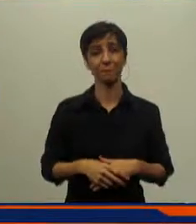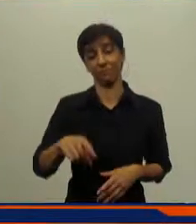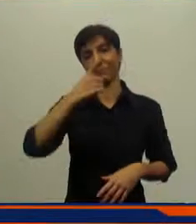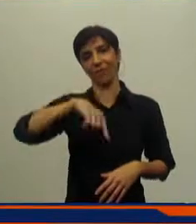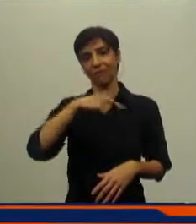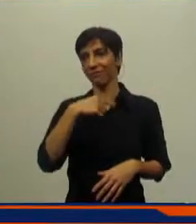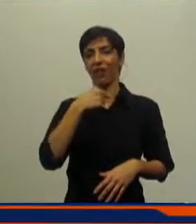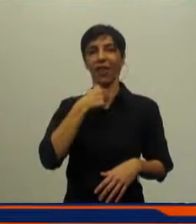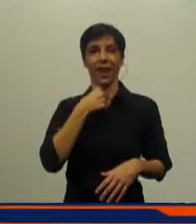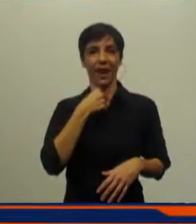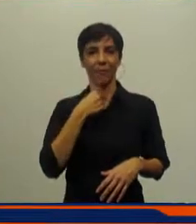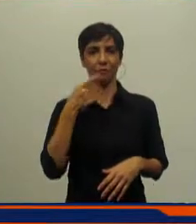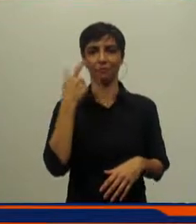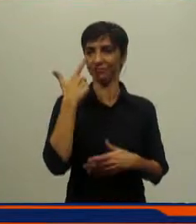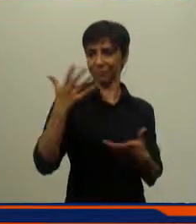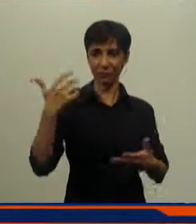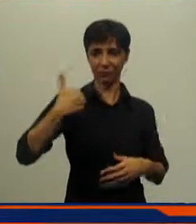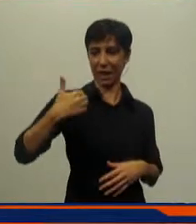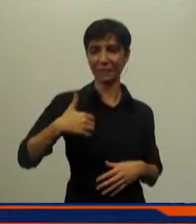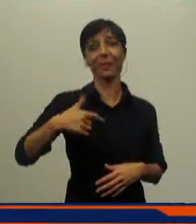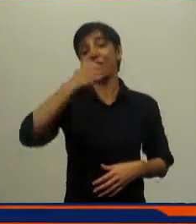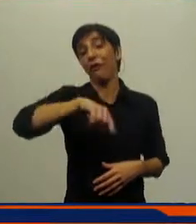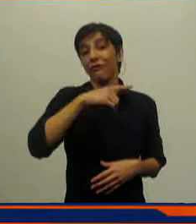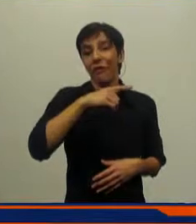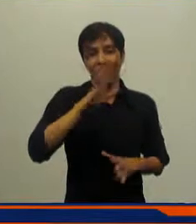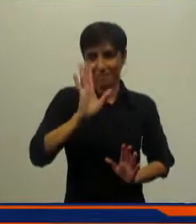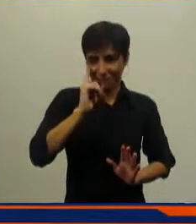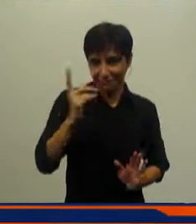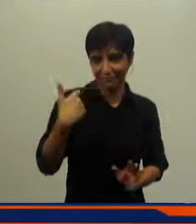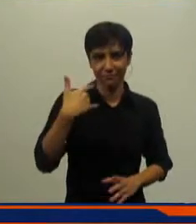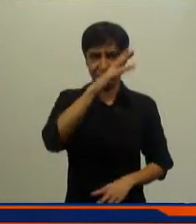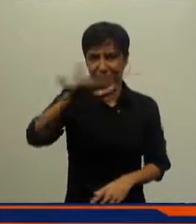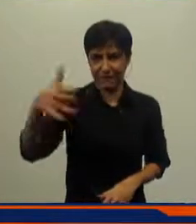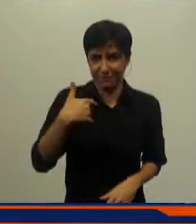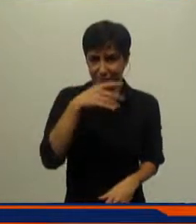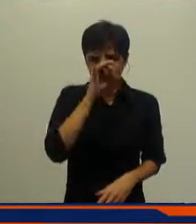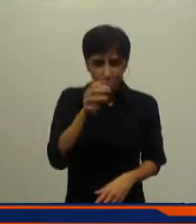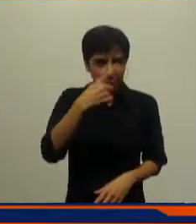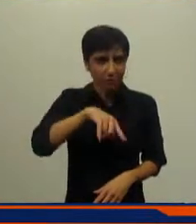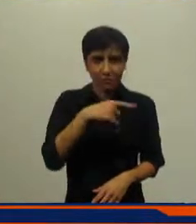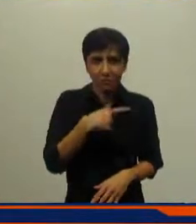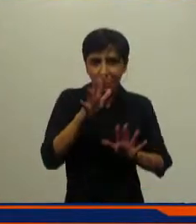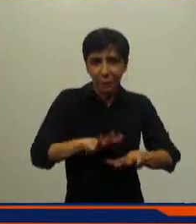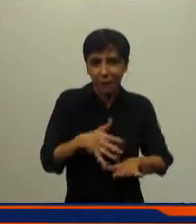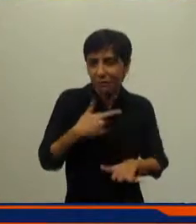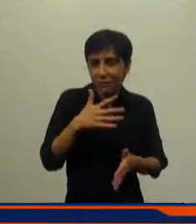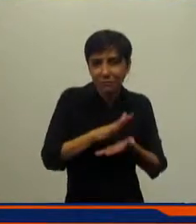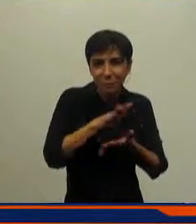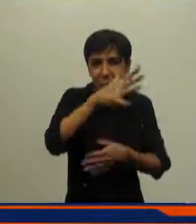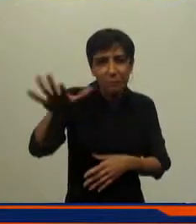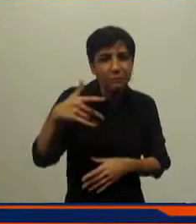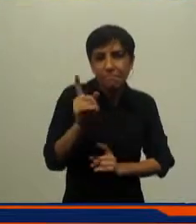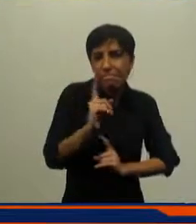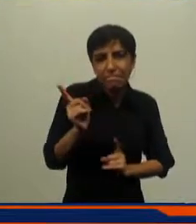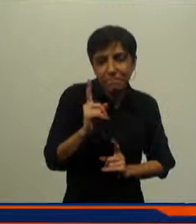de rugby de playa. No es una especialidad a la que estemos tan habituados a participar ni a prepararnos, porque no hay muchas